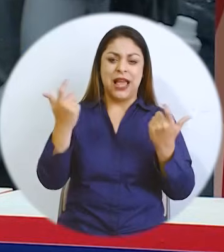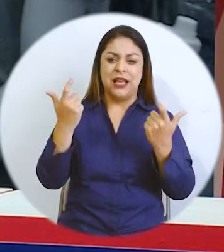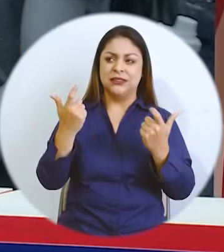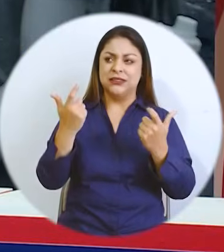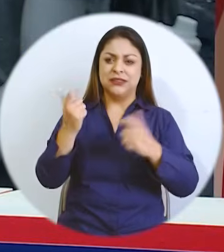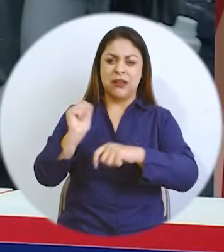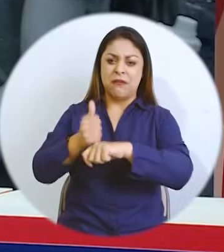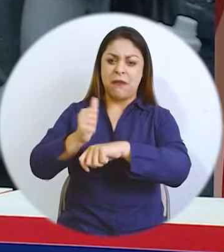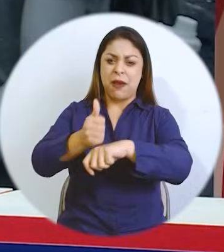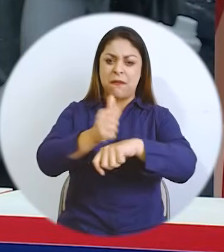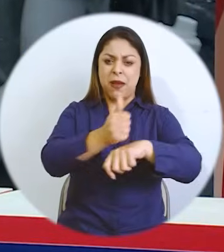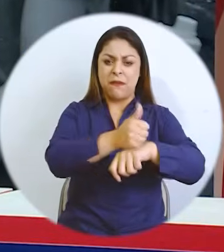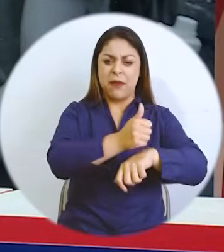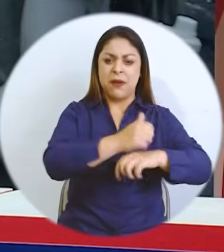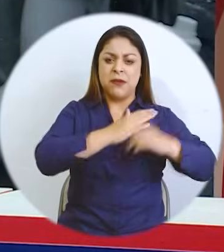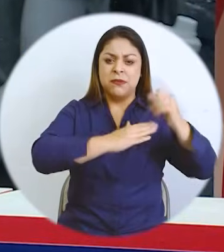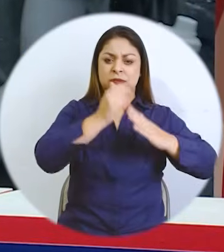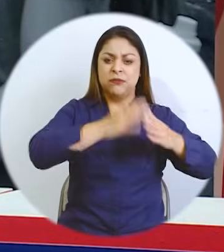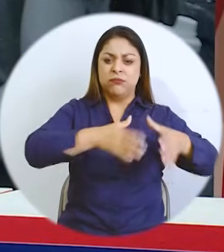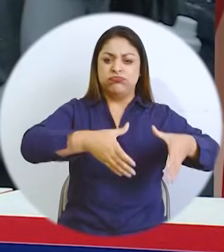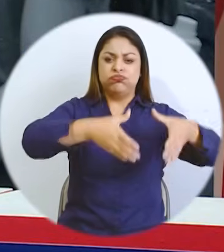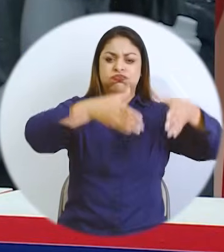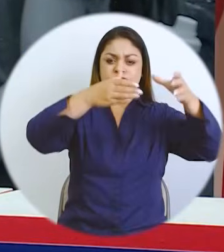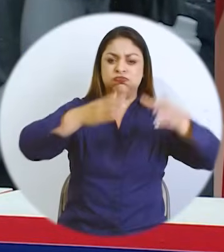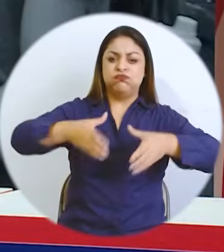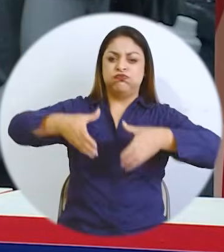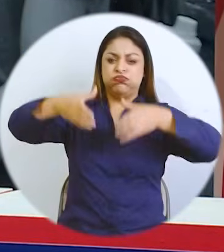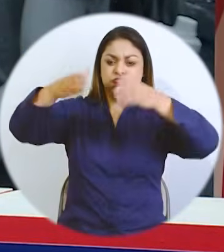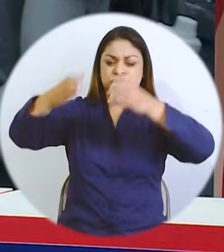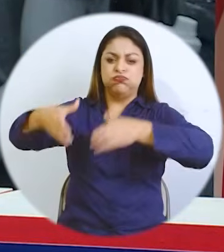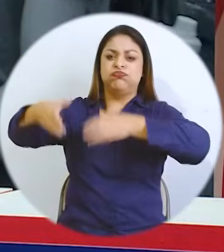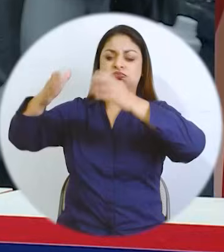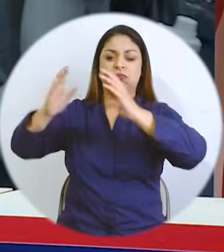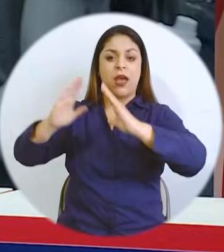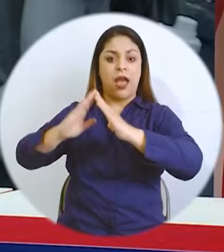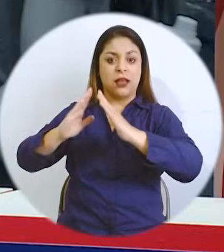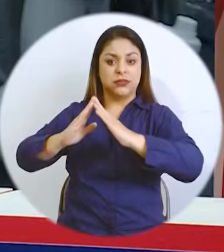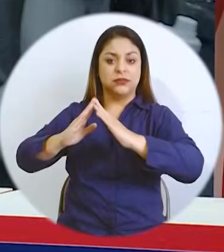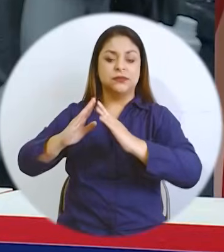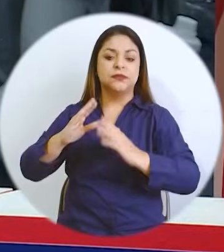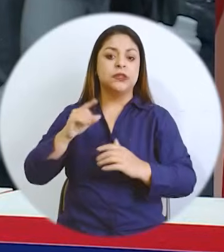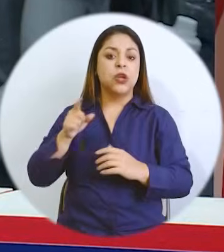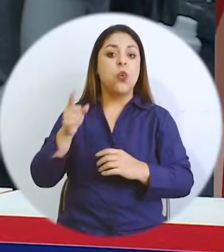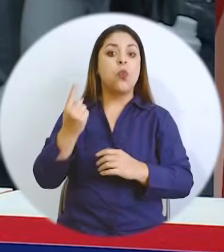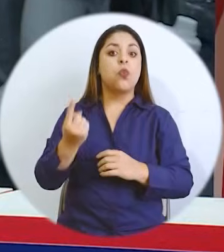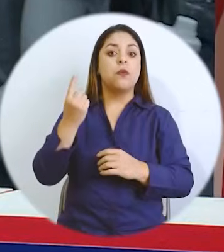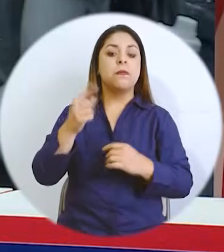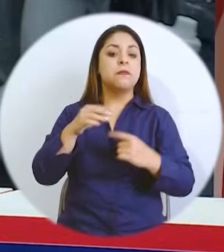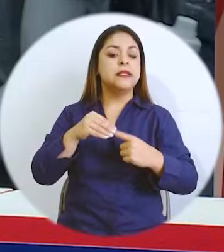amplia expansión de proyectos habitacionales verticales, uno de los principales